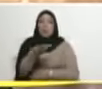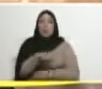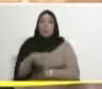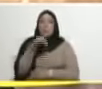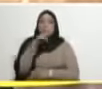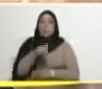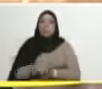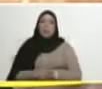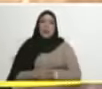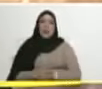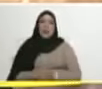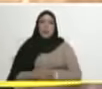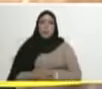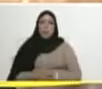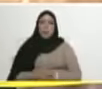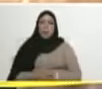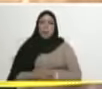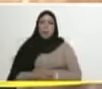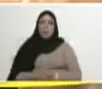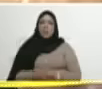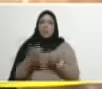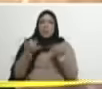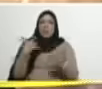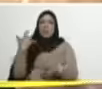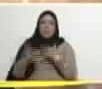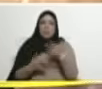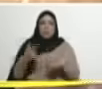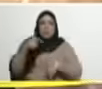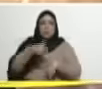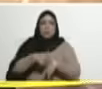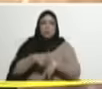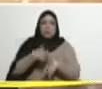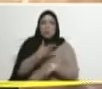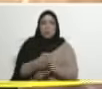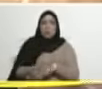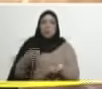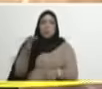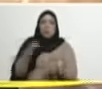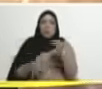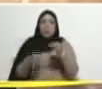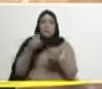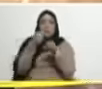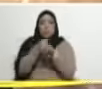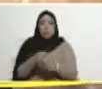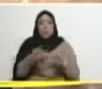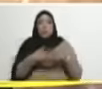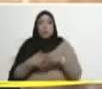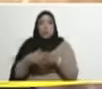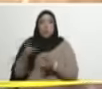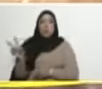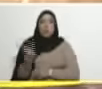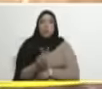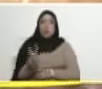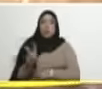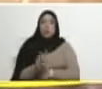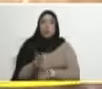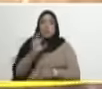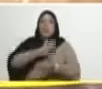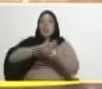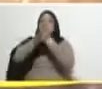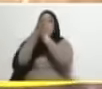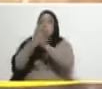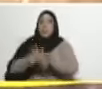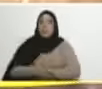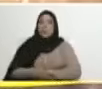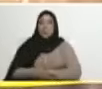el tiempo de la dominación colonial, el tiempo de la subordinación imperial en Venezuela se acabó.